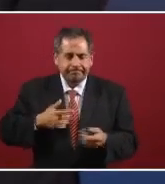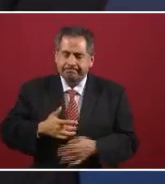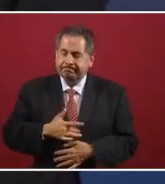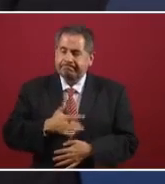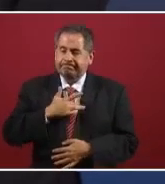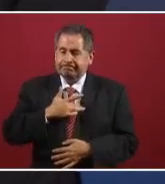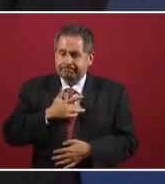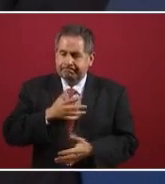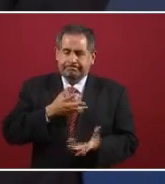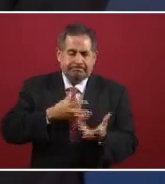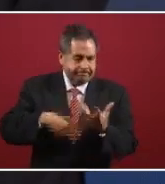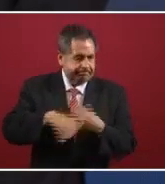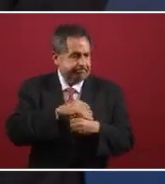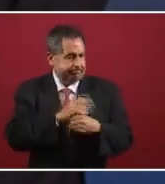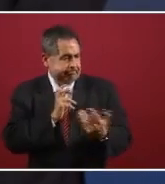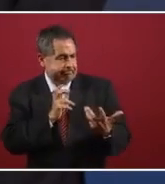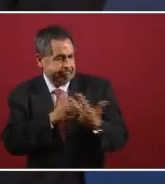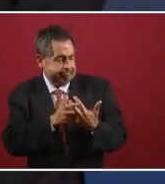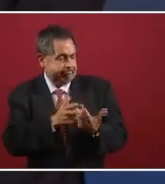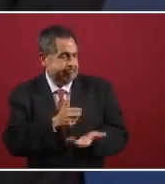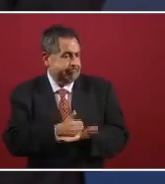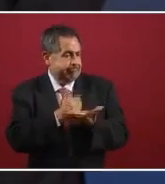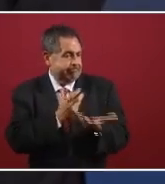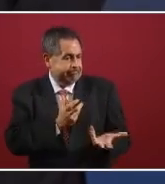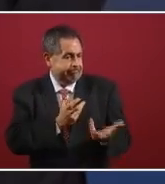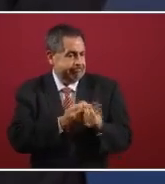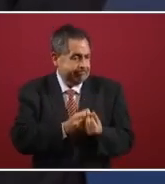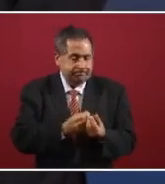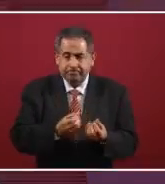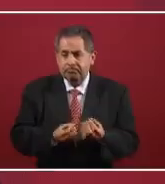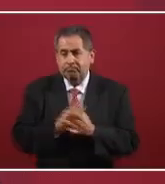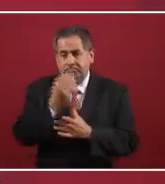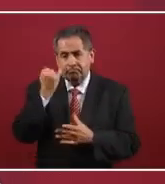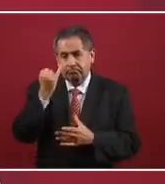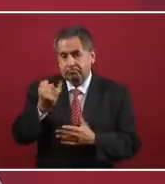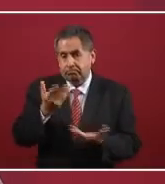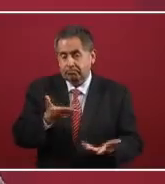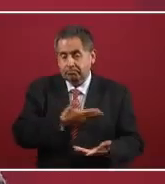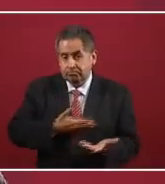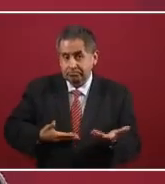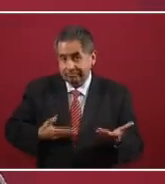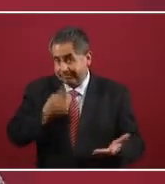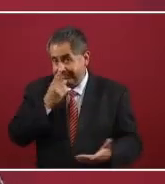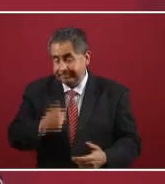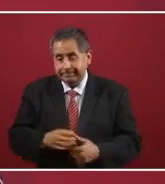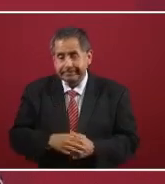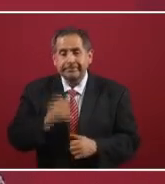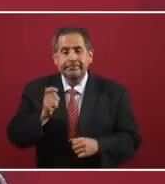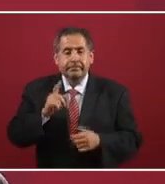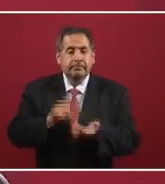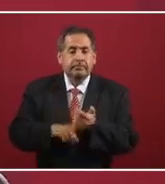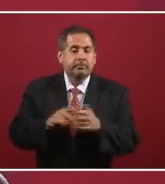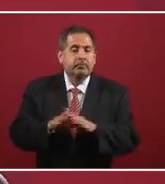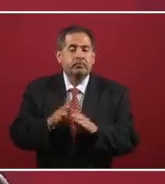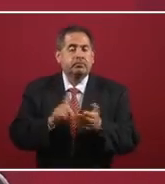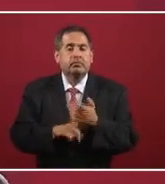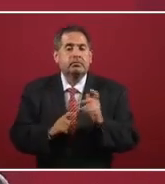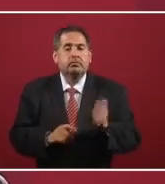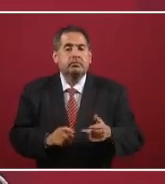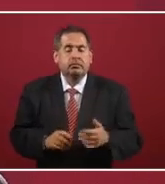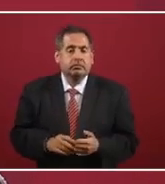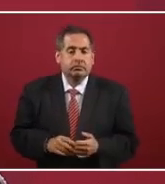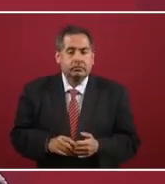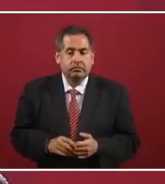permita articular esta nueva sociedad fraterna que menciona el presidente, implica tener claro que